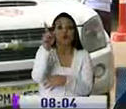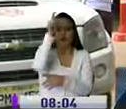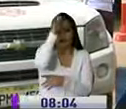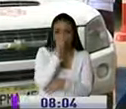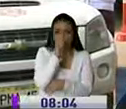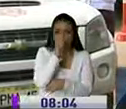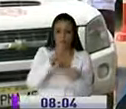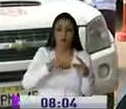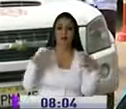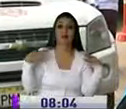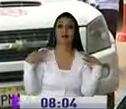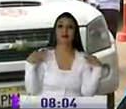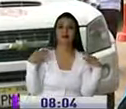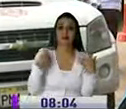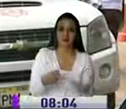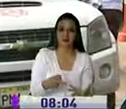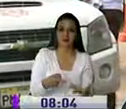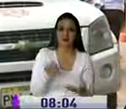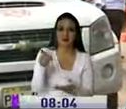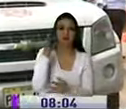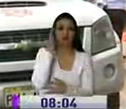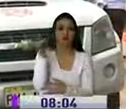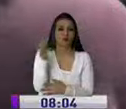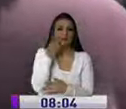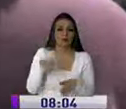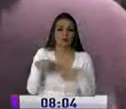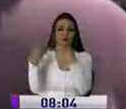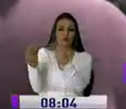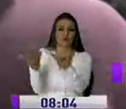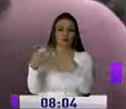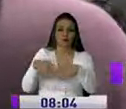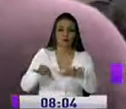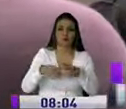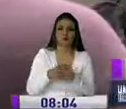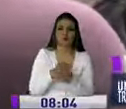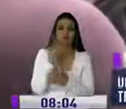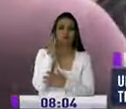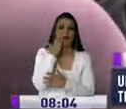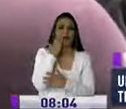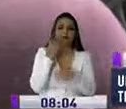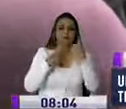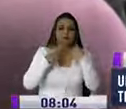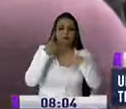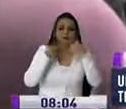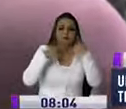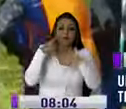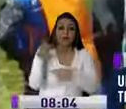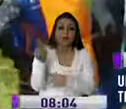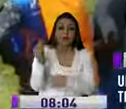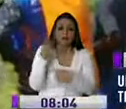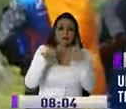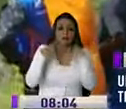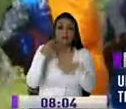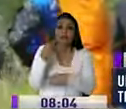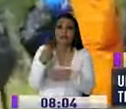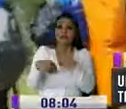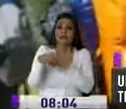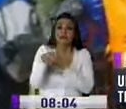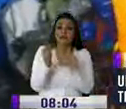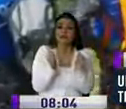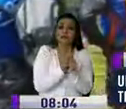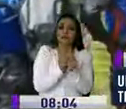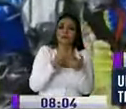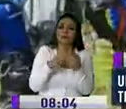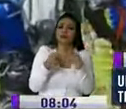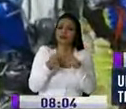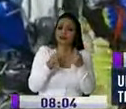chico y la camisetita gorra que tiene la señora madre ahorita. Según la desconsolada madre de uno de los jóvenes desaparecidos, su hijo salió de casa en compañía de